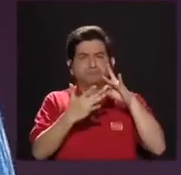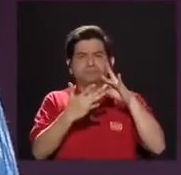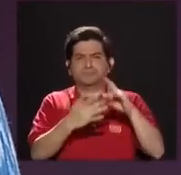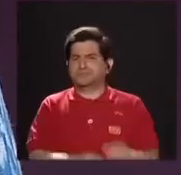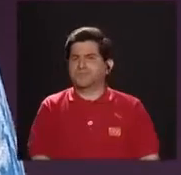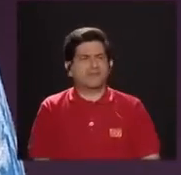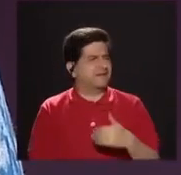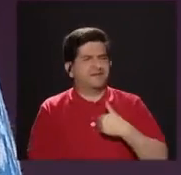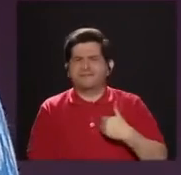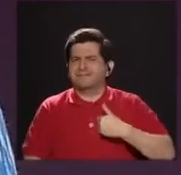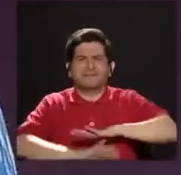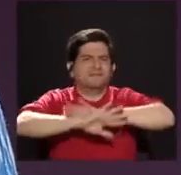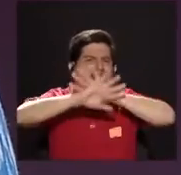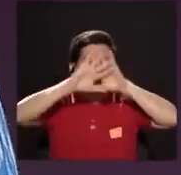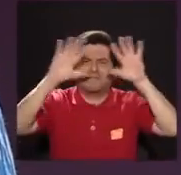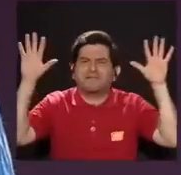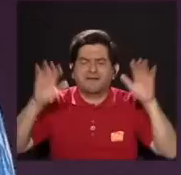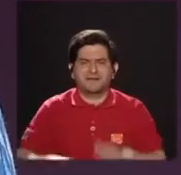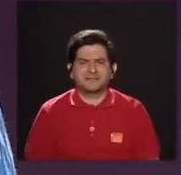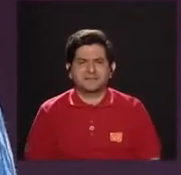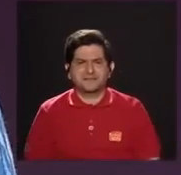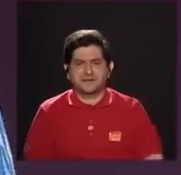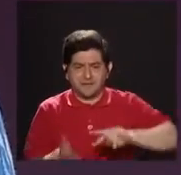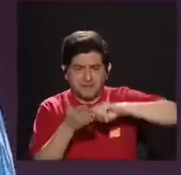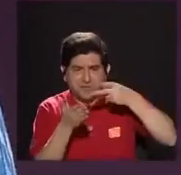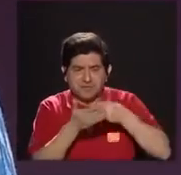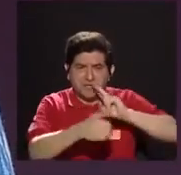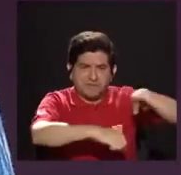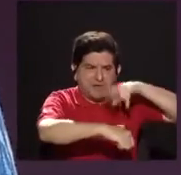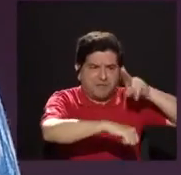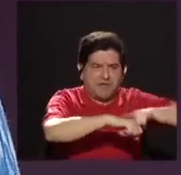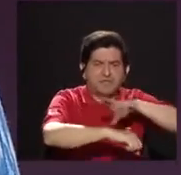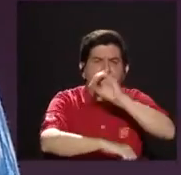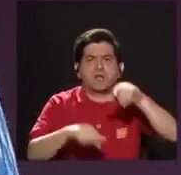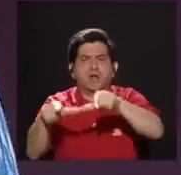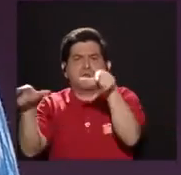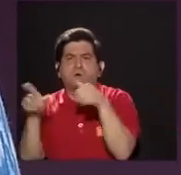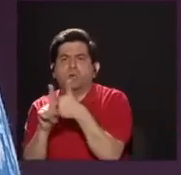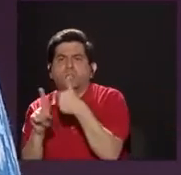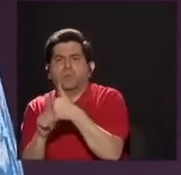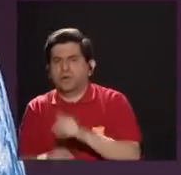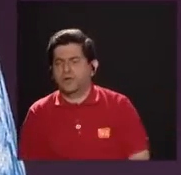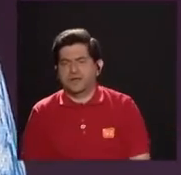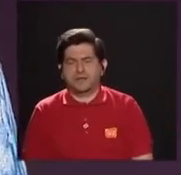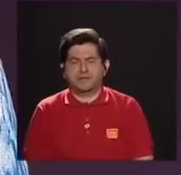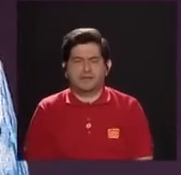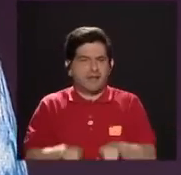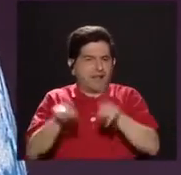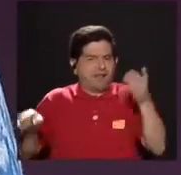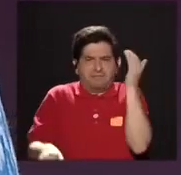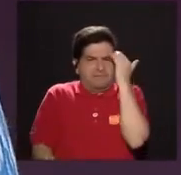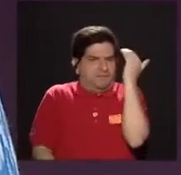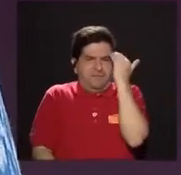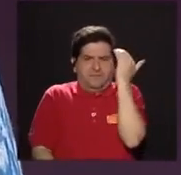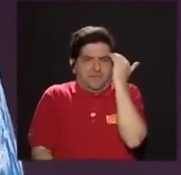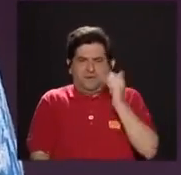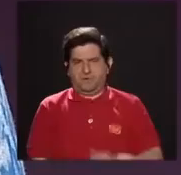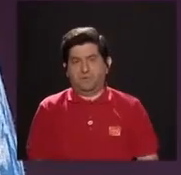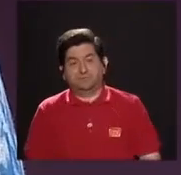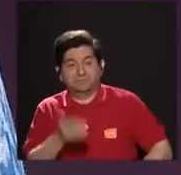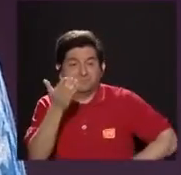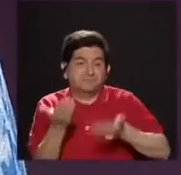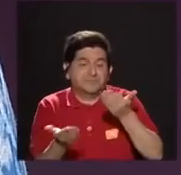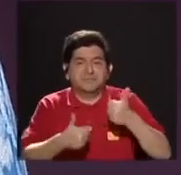no tenían muy clara esa división entre lo nacional y lo local. No tenían muy claro tampoco cuáles eran